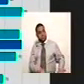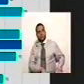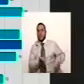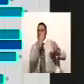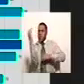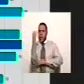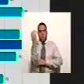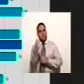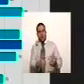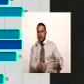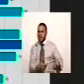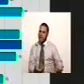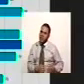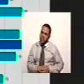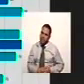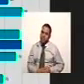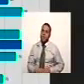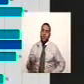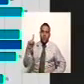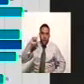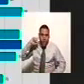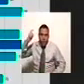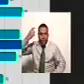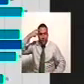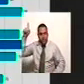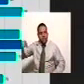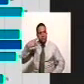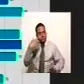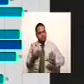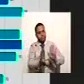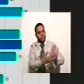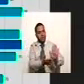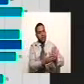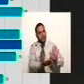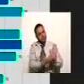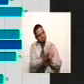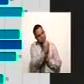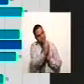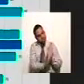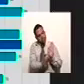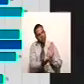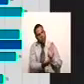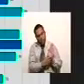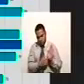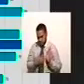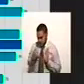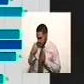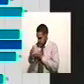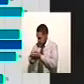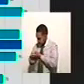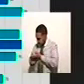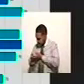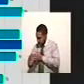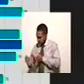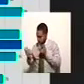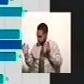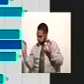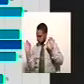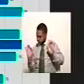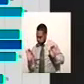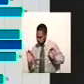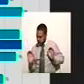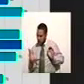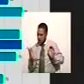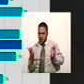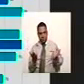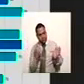al gobierno que le muestre al país cuál es su agenda de mejoramiento en materia de logística, porque el